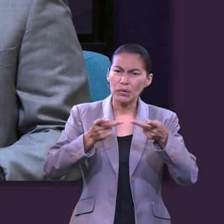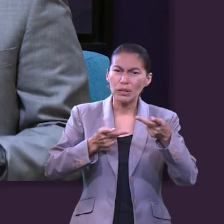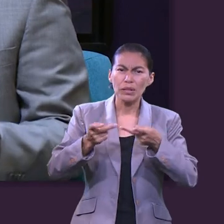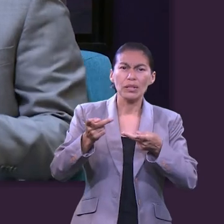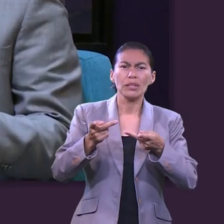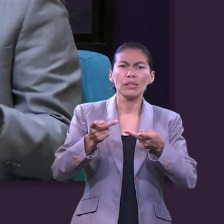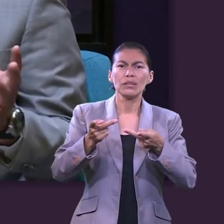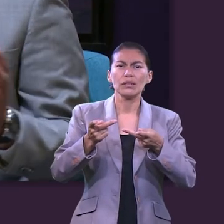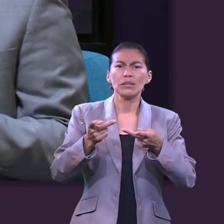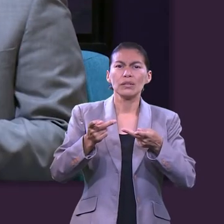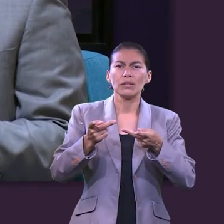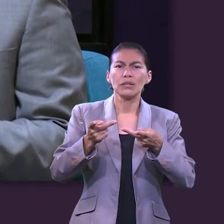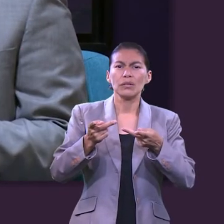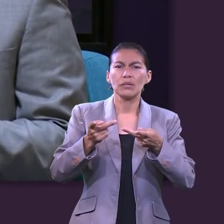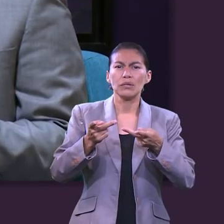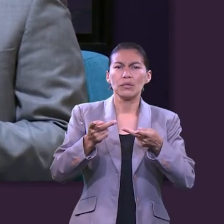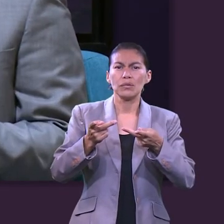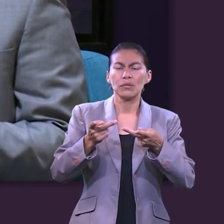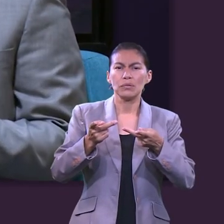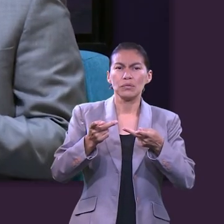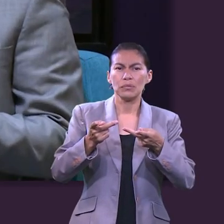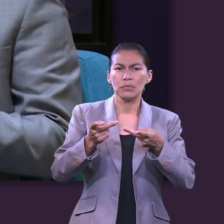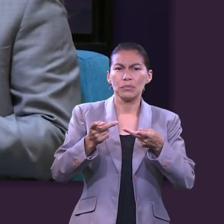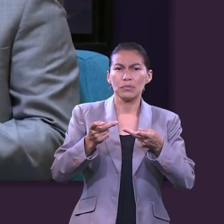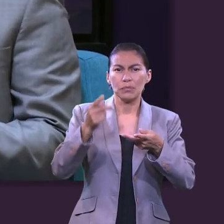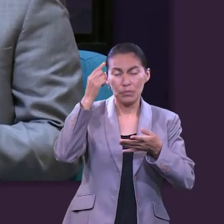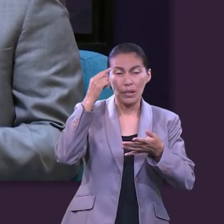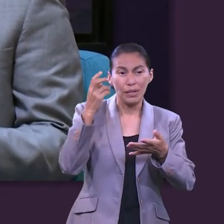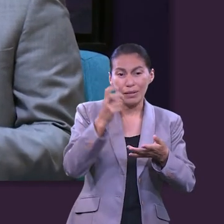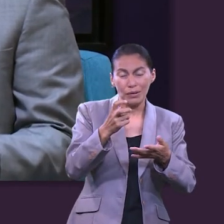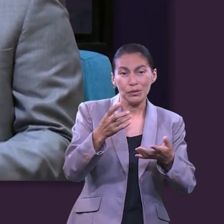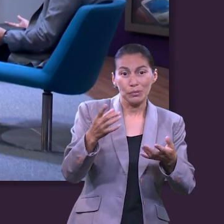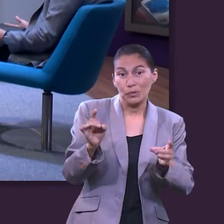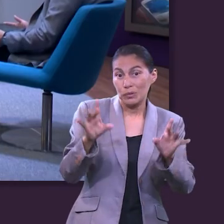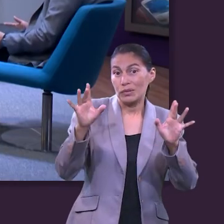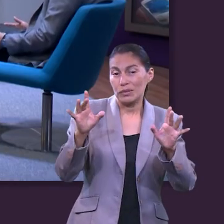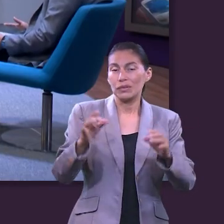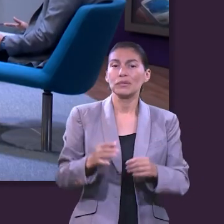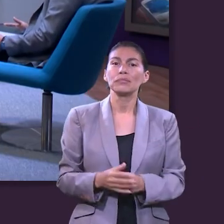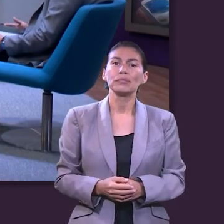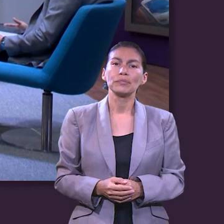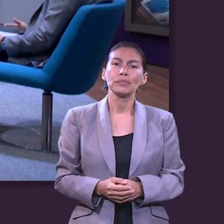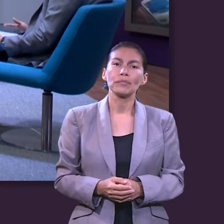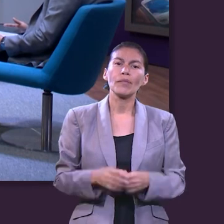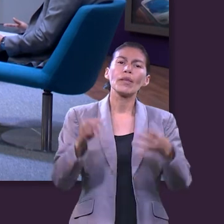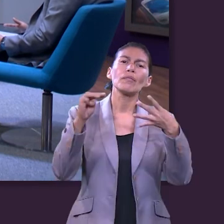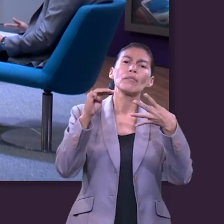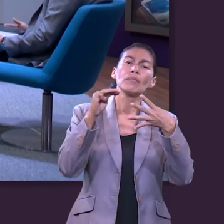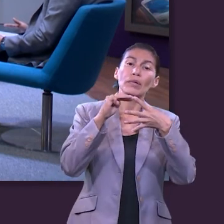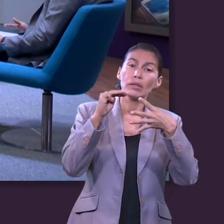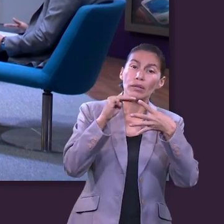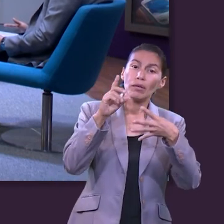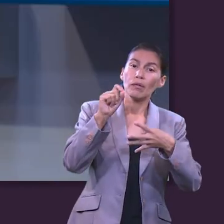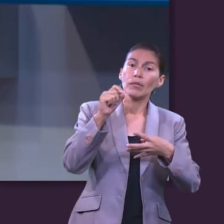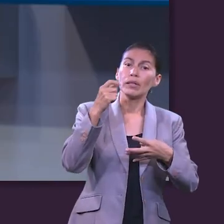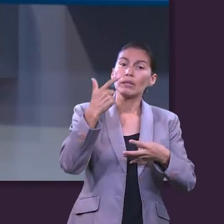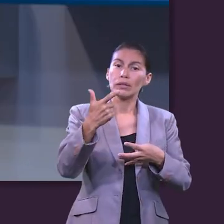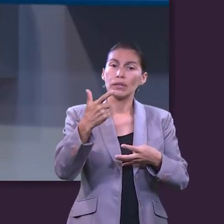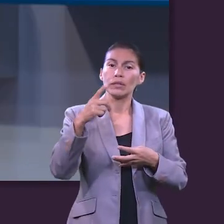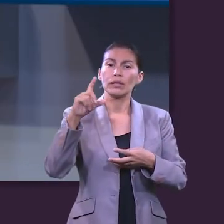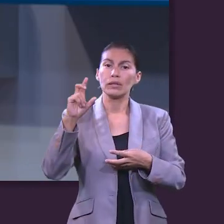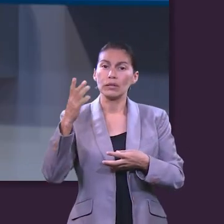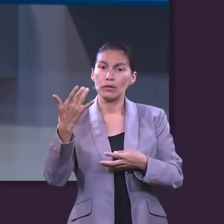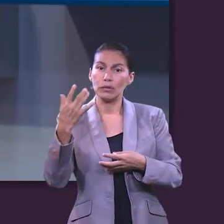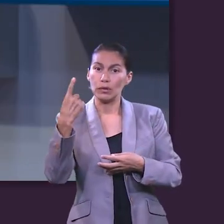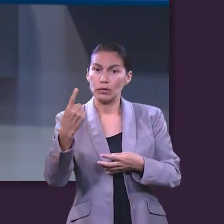estaba preparando todo el ambiente, estaba preparando para... La naturaleza reaccionó también. Sí, exacto. Ok. ¿Qué nos dice